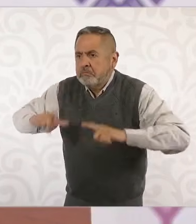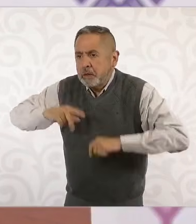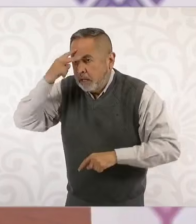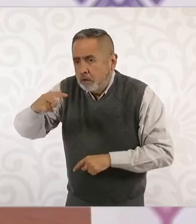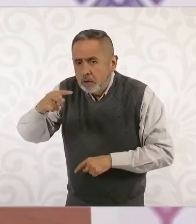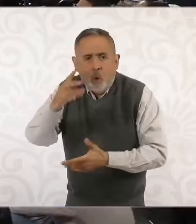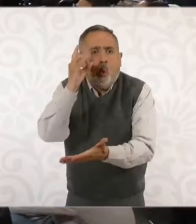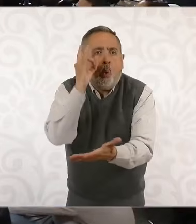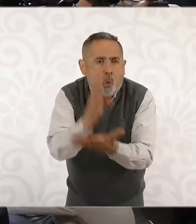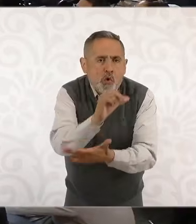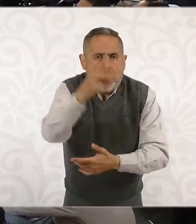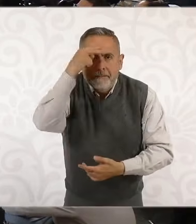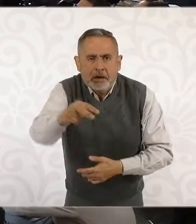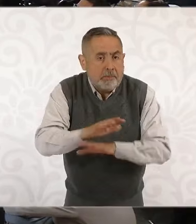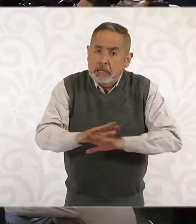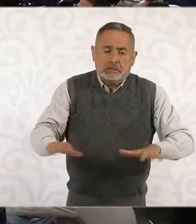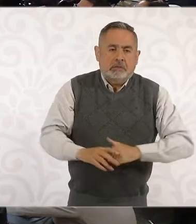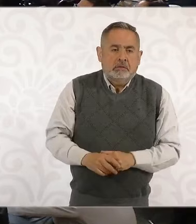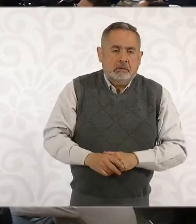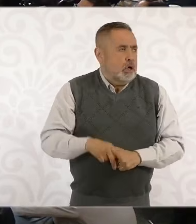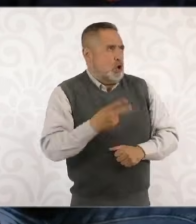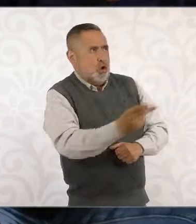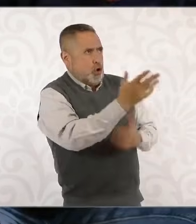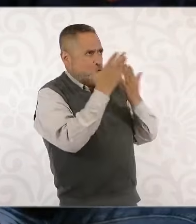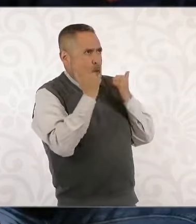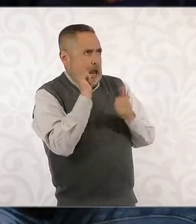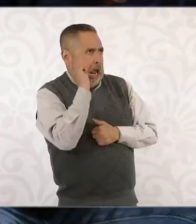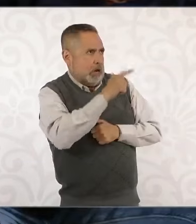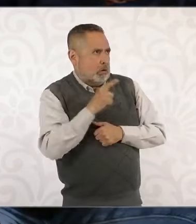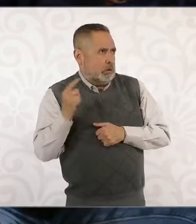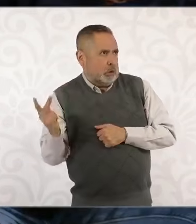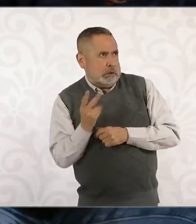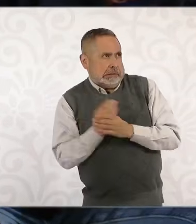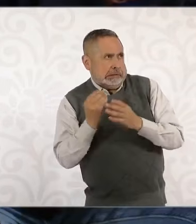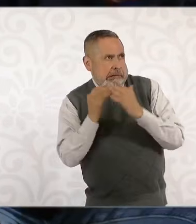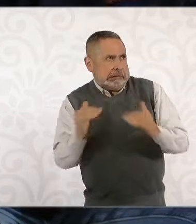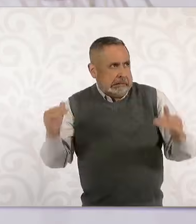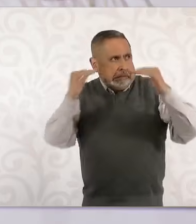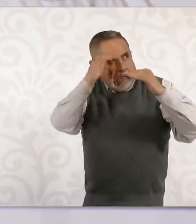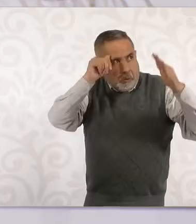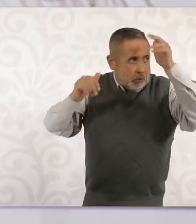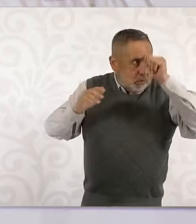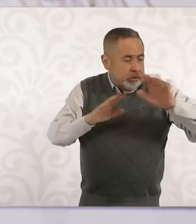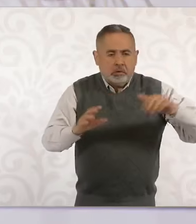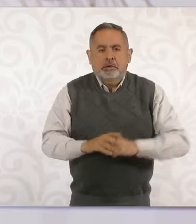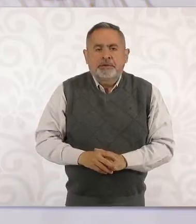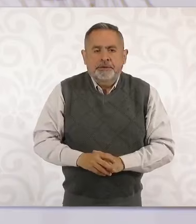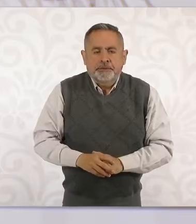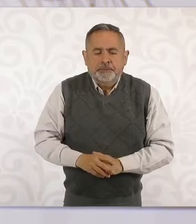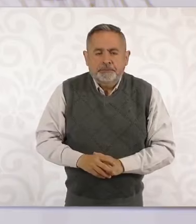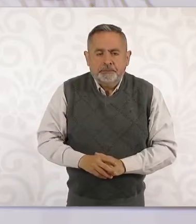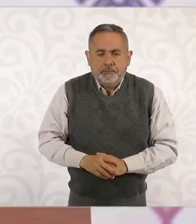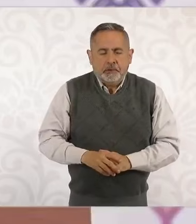entonces este supuesto acuerdo de alto nivel para acelerar la entrega de reos a Estados Unidos. Lo que hay es una solicitud de parte